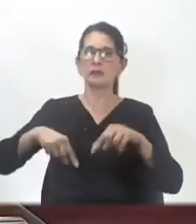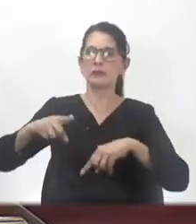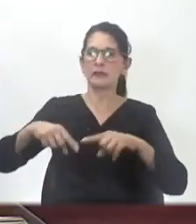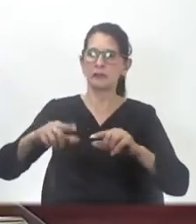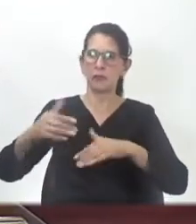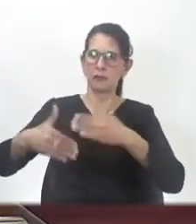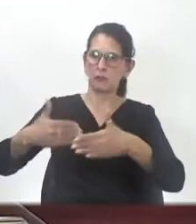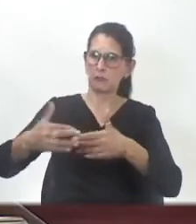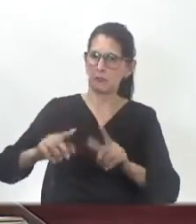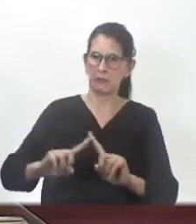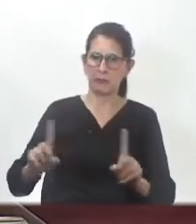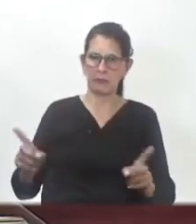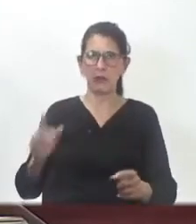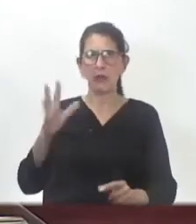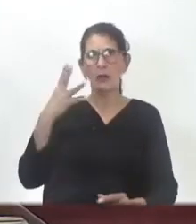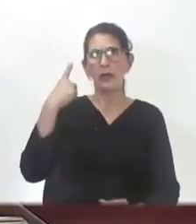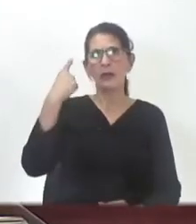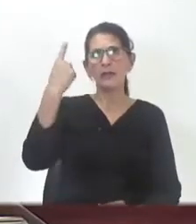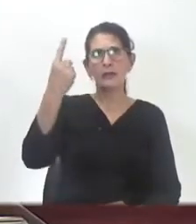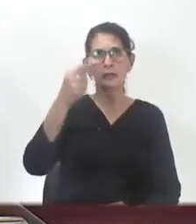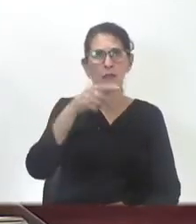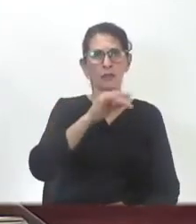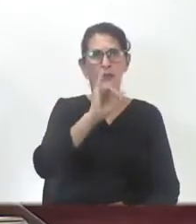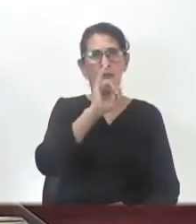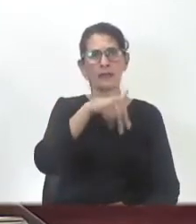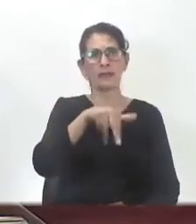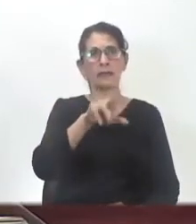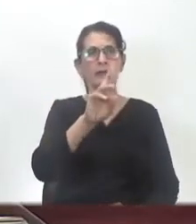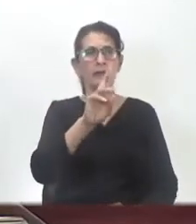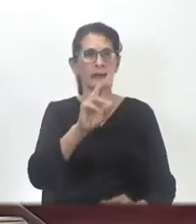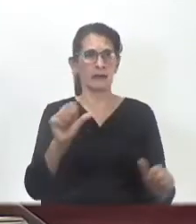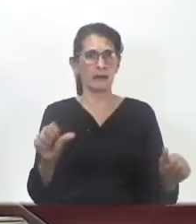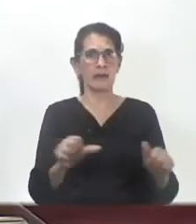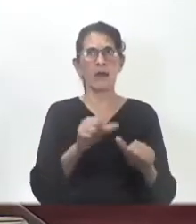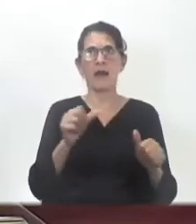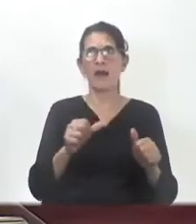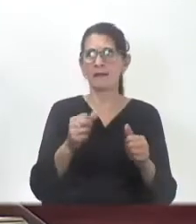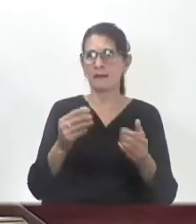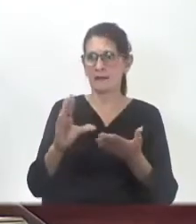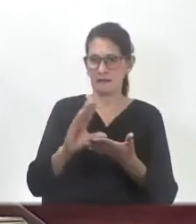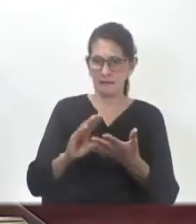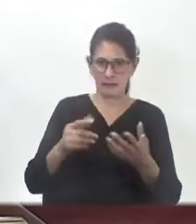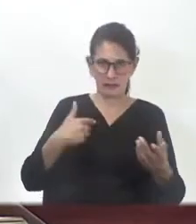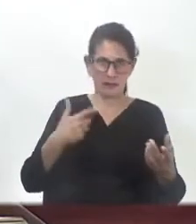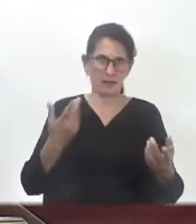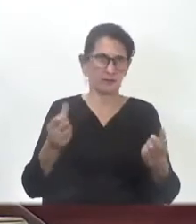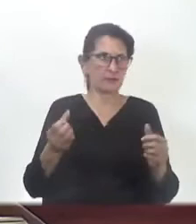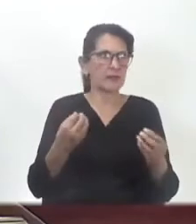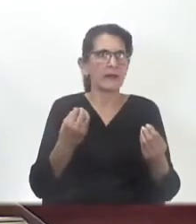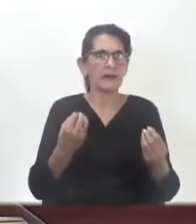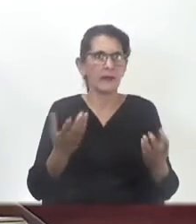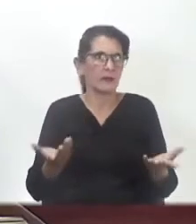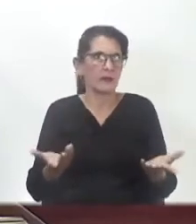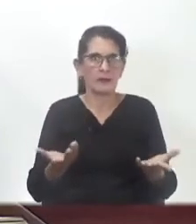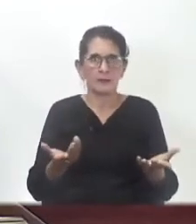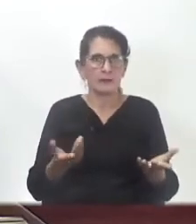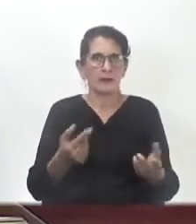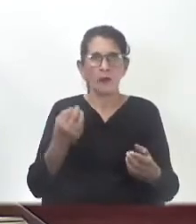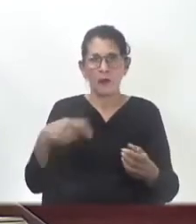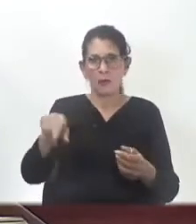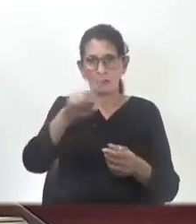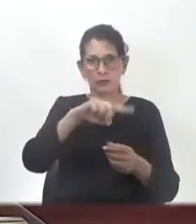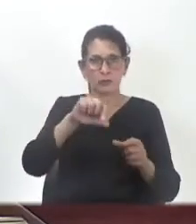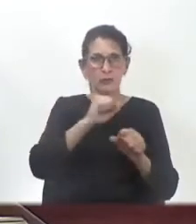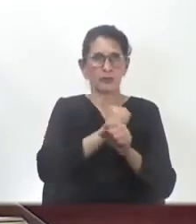adelante. El director del INR hace malabares con los recursos que tiene. Yo me saco el sombrero con los operadores penitenciarios, con los oficiales que trabajan